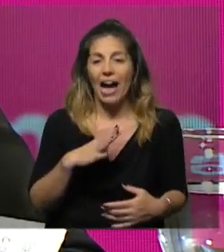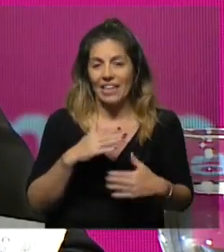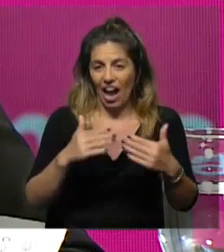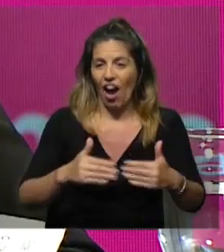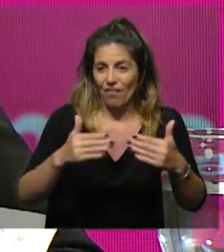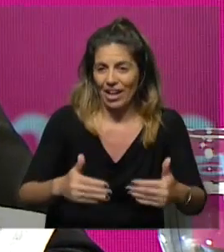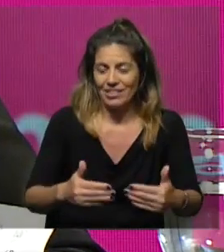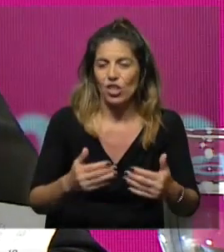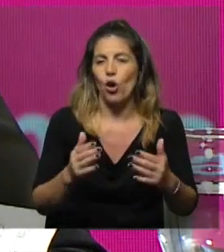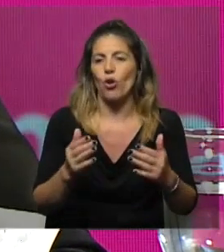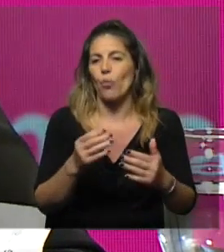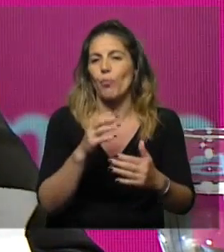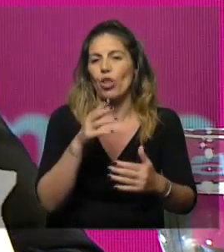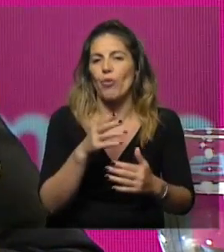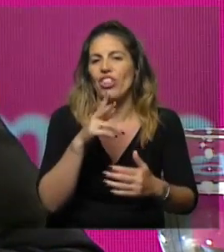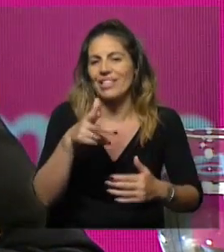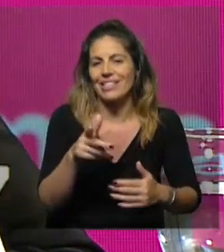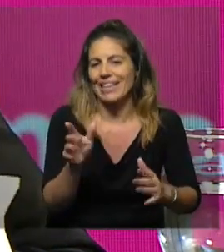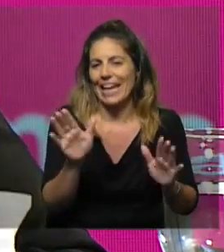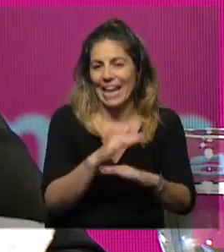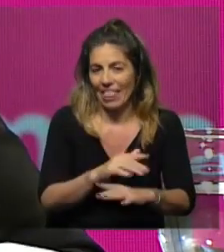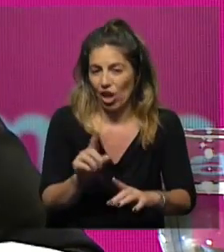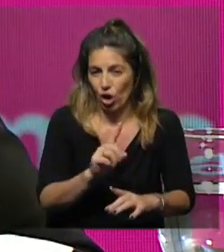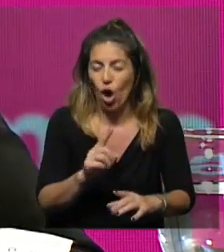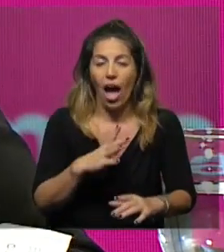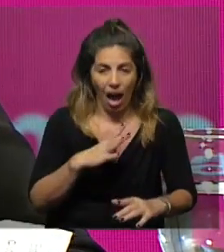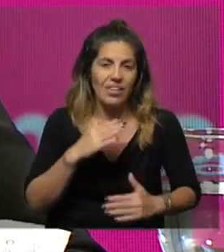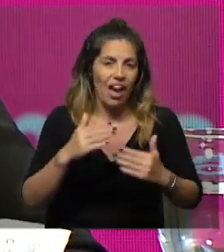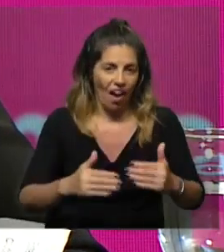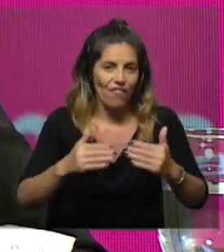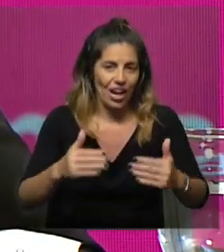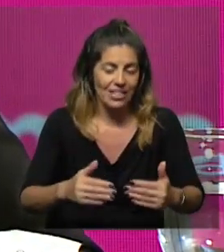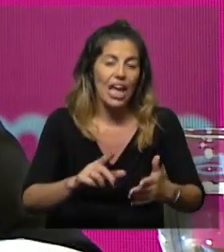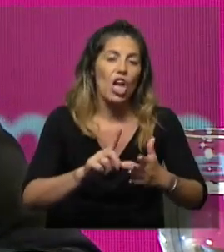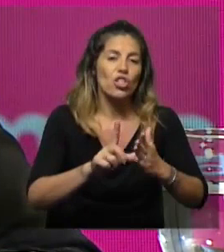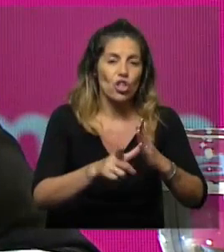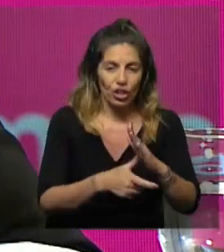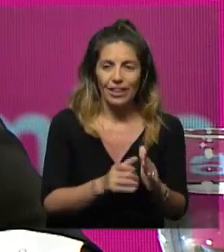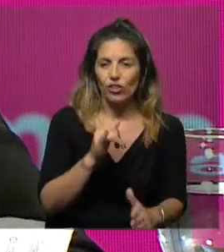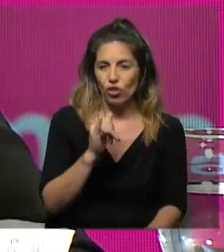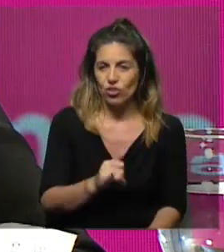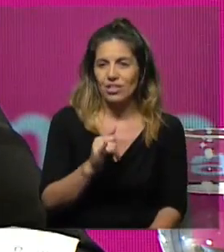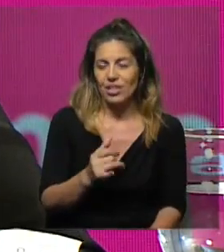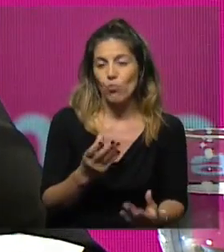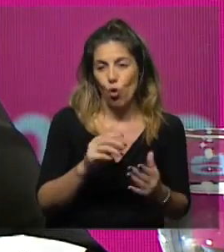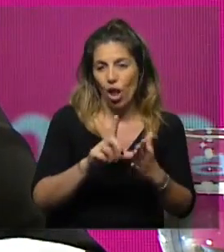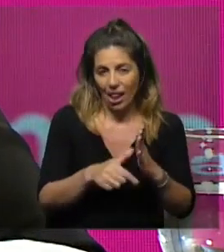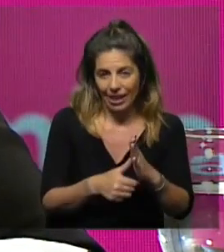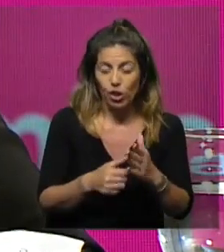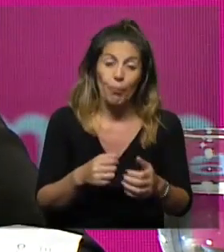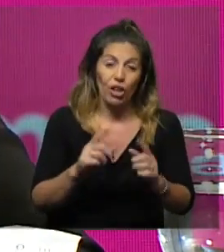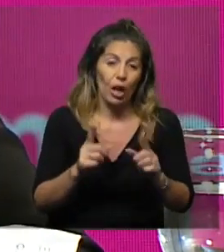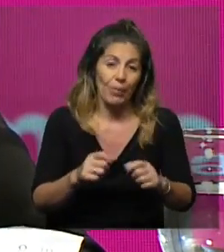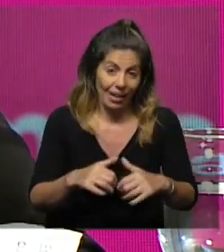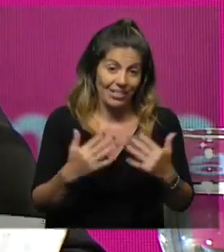porque no podemos decir bueno acá estamos omisos y no hay avances hay avances que son lentos también son demasiado lentos Pero bueno hay que